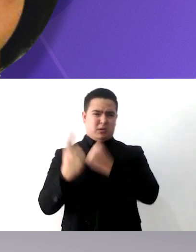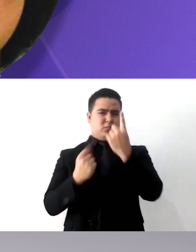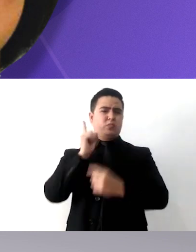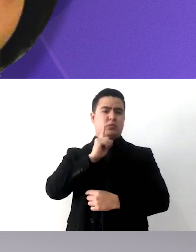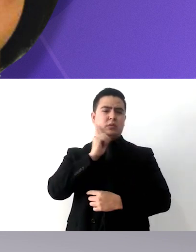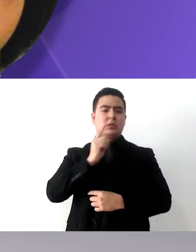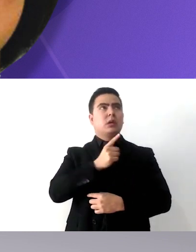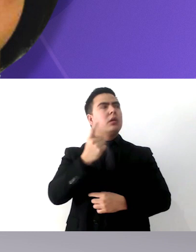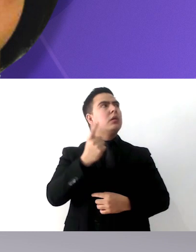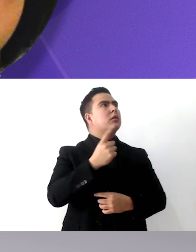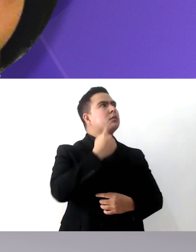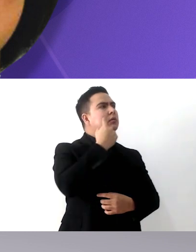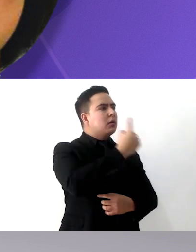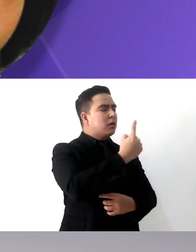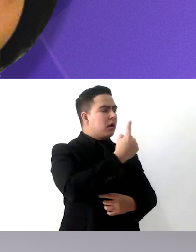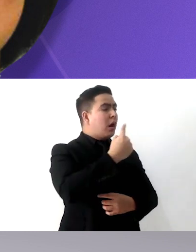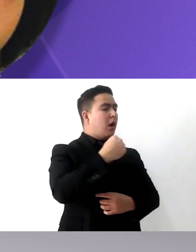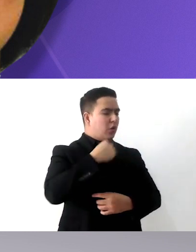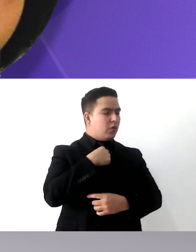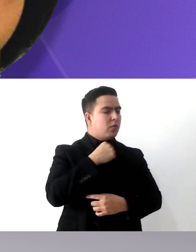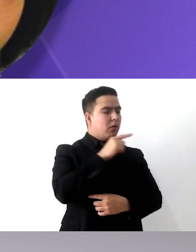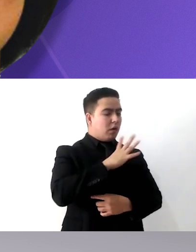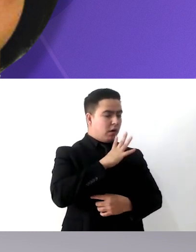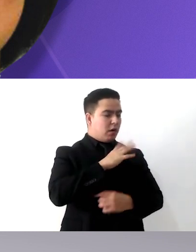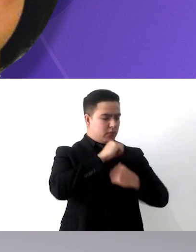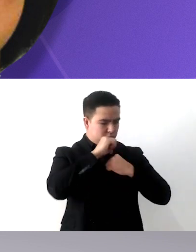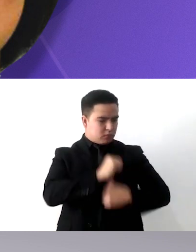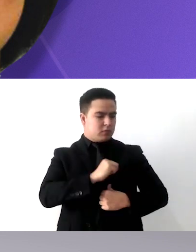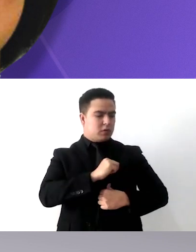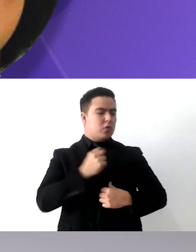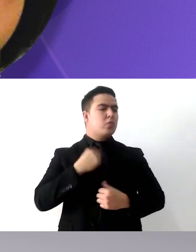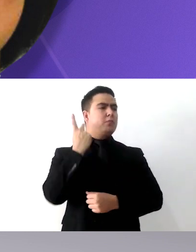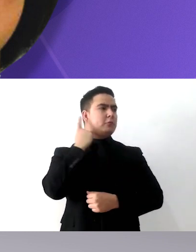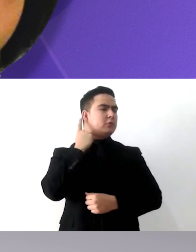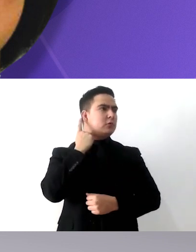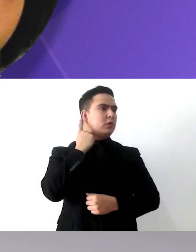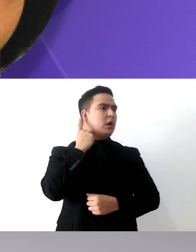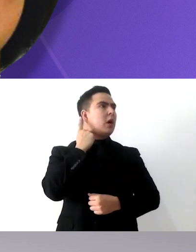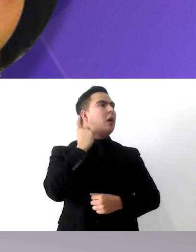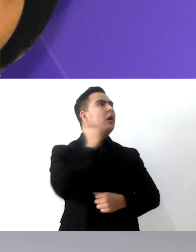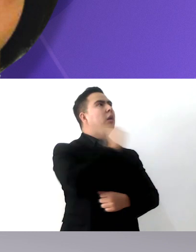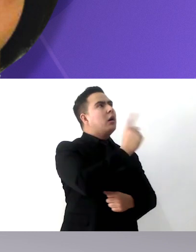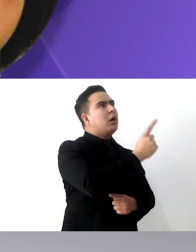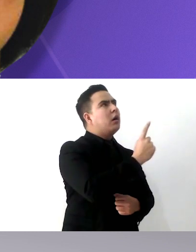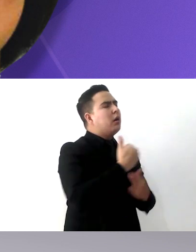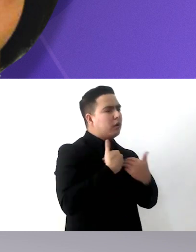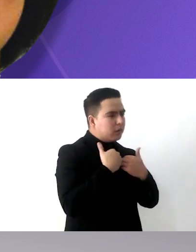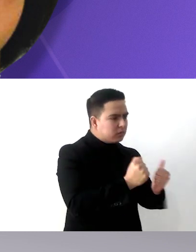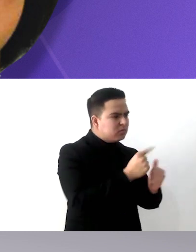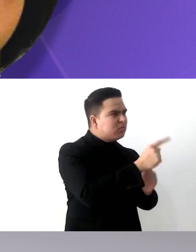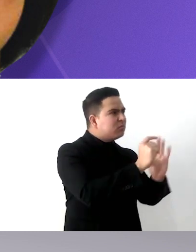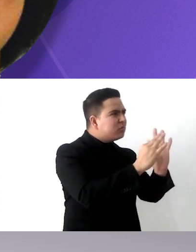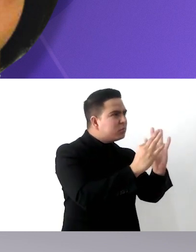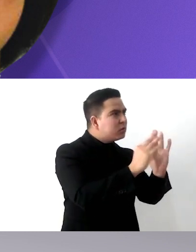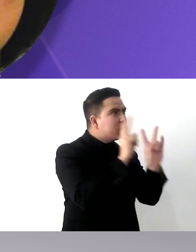algunas mujeres que ya están ejerciendo el encargo y es necesario que lo visibilicemos y que sepamos